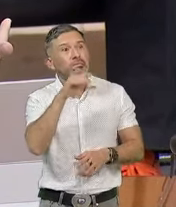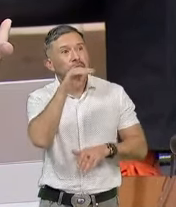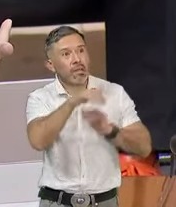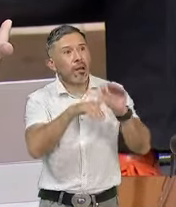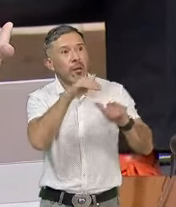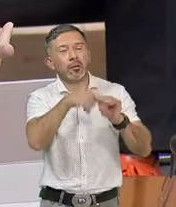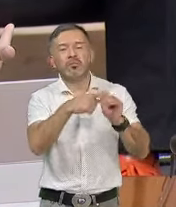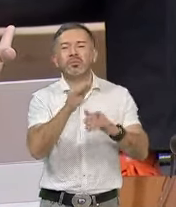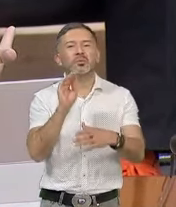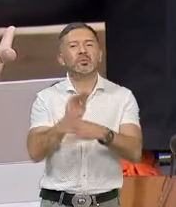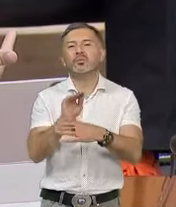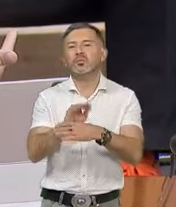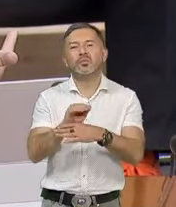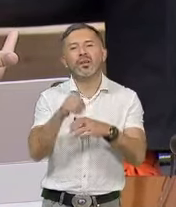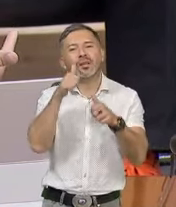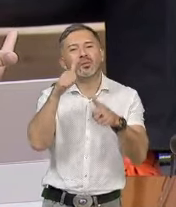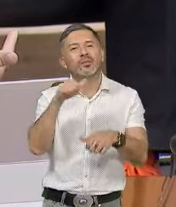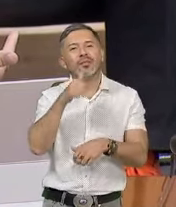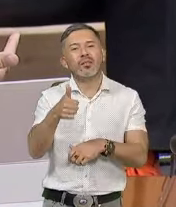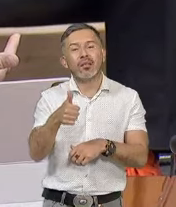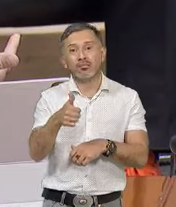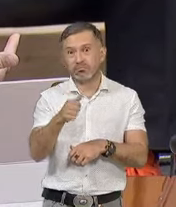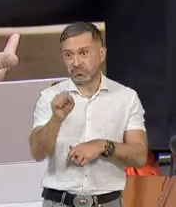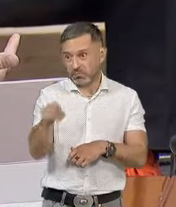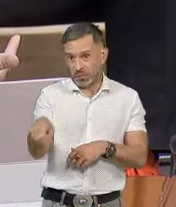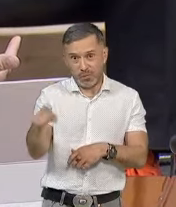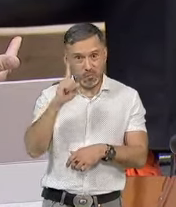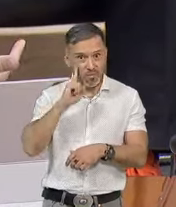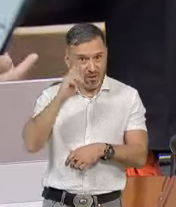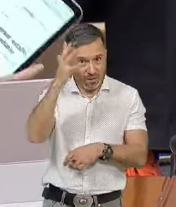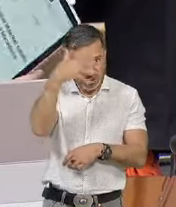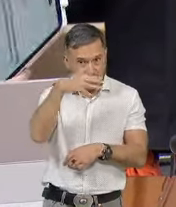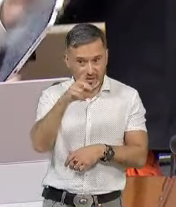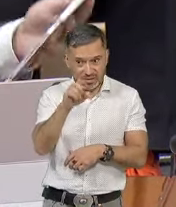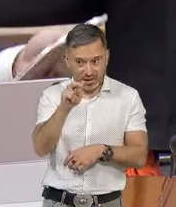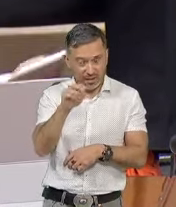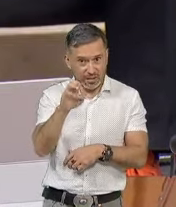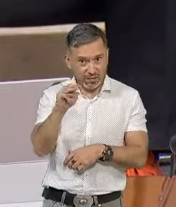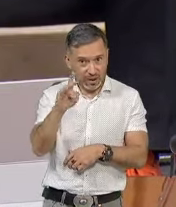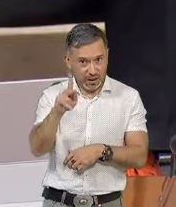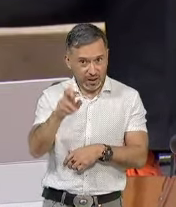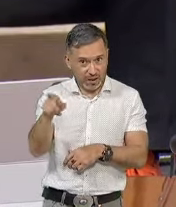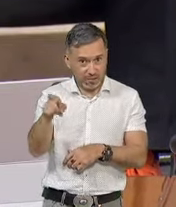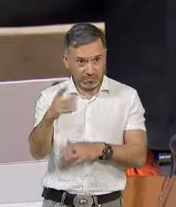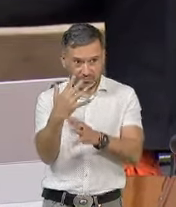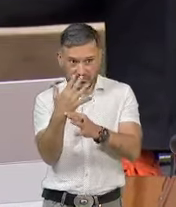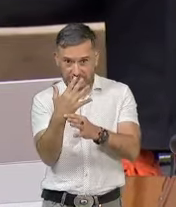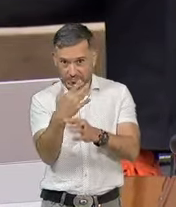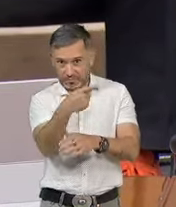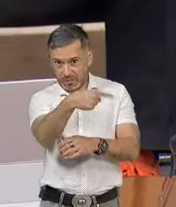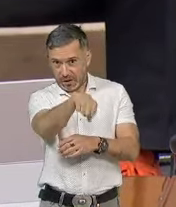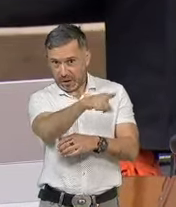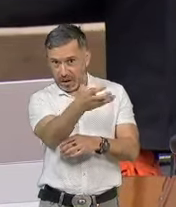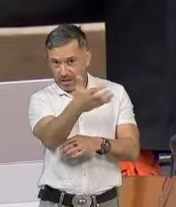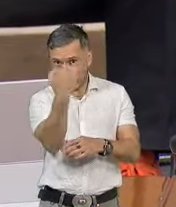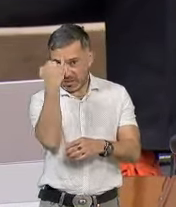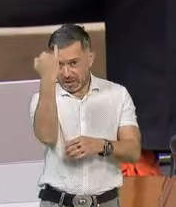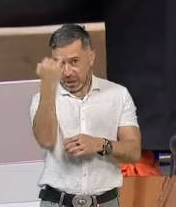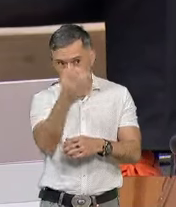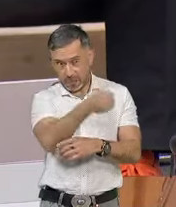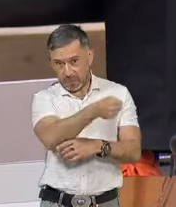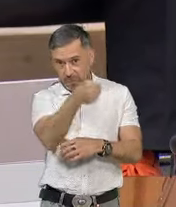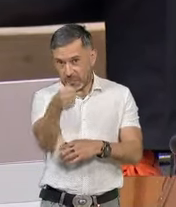Denis merker ellos la propusieron para moderar el debate y luego Aquí tengo otra